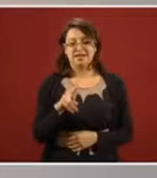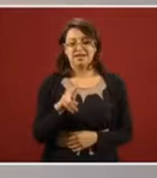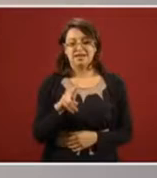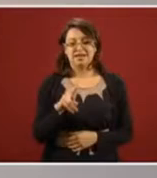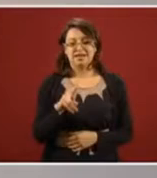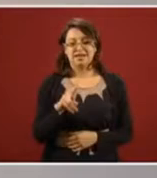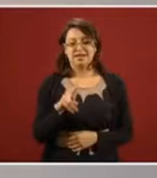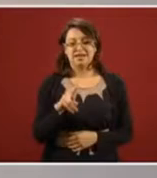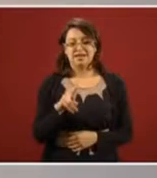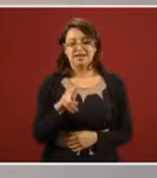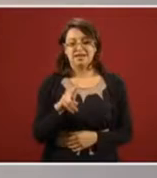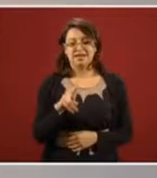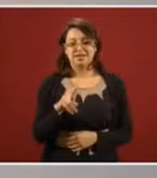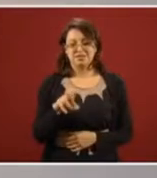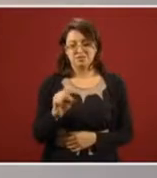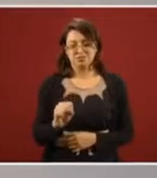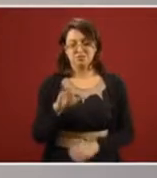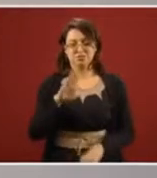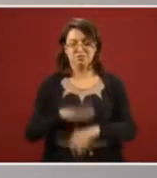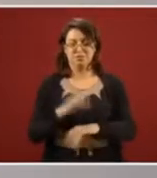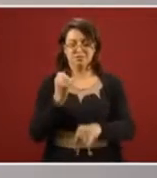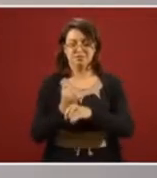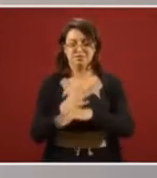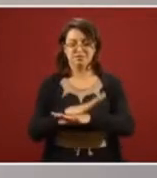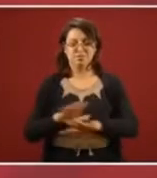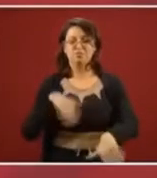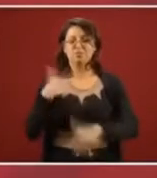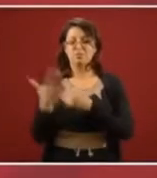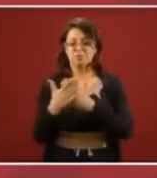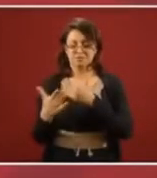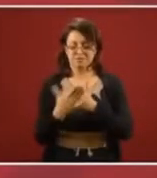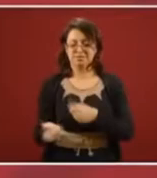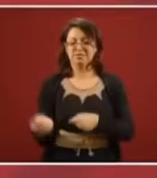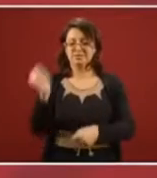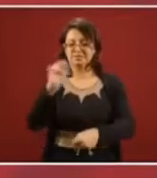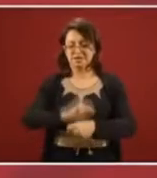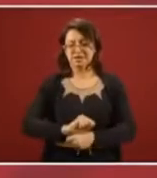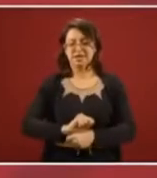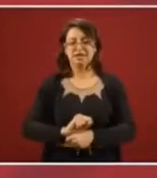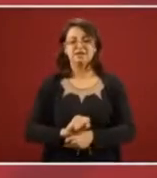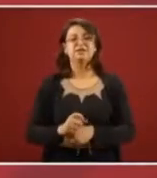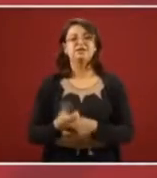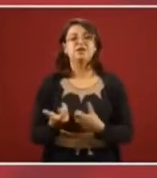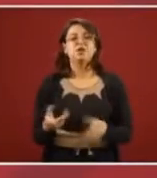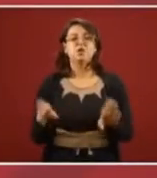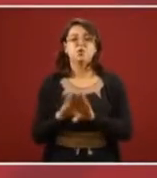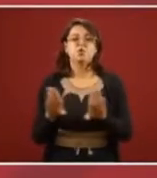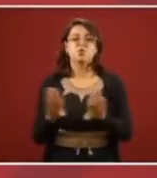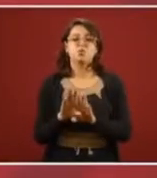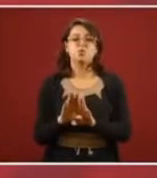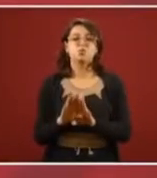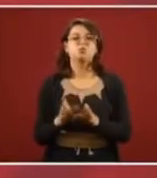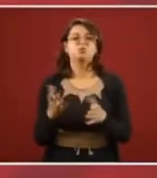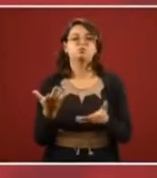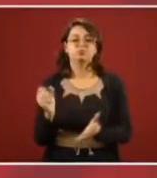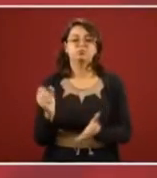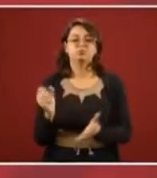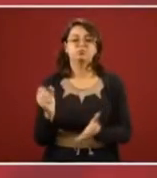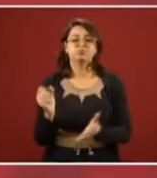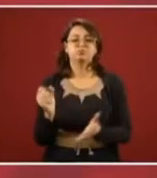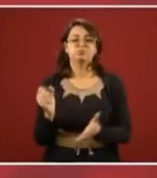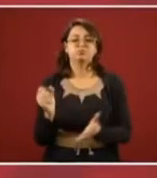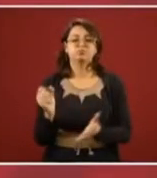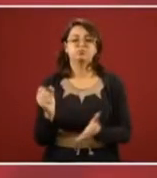jesús en formas la semana que viene como es la política de la distribución